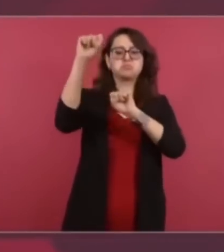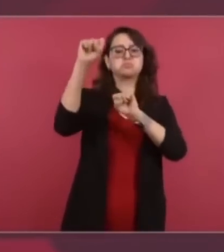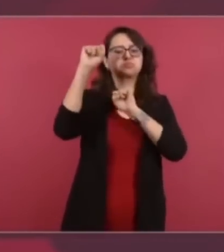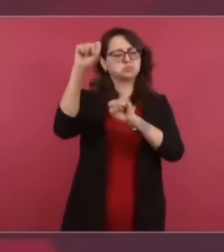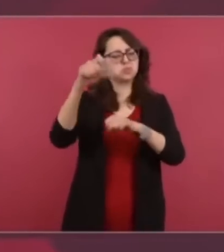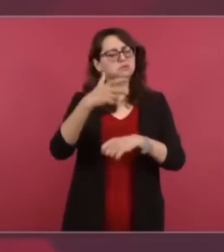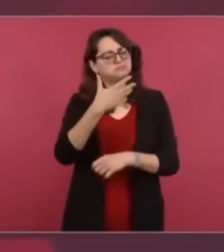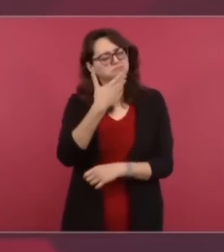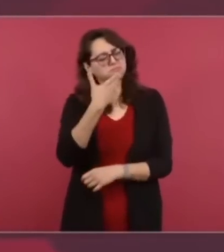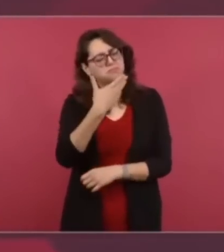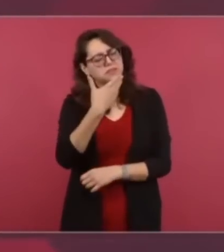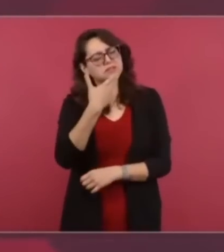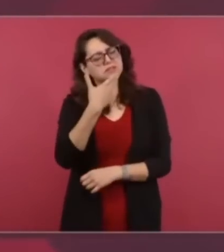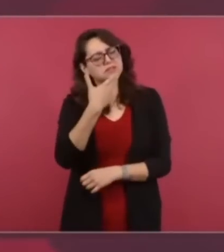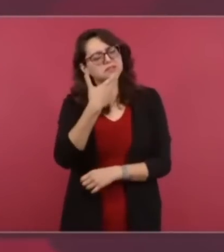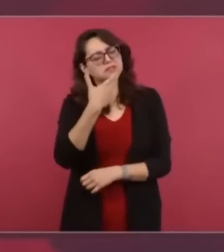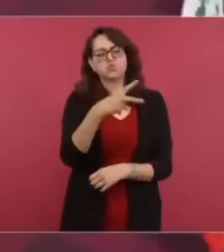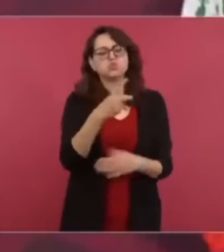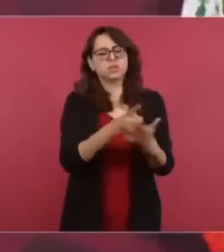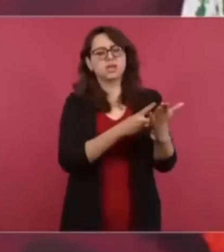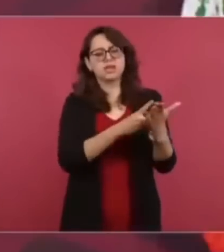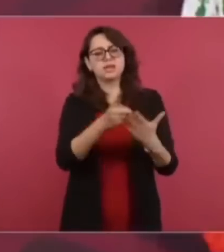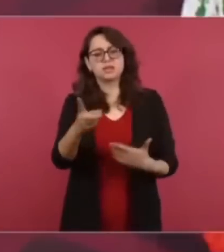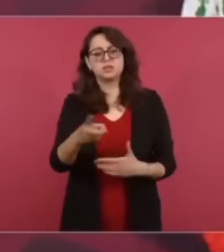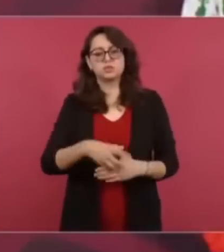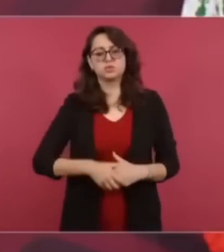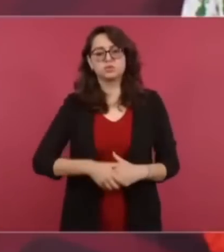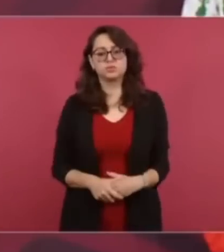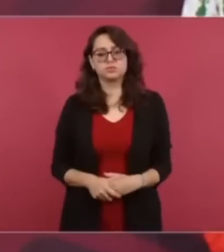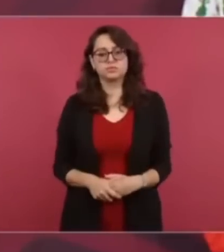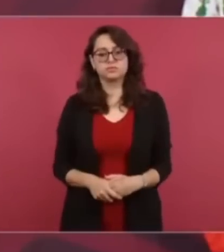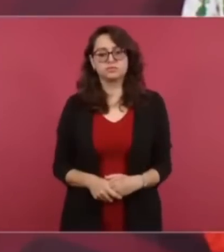del Poder Judicial.